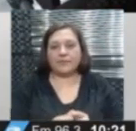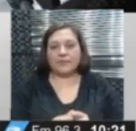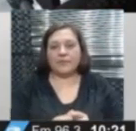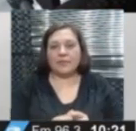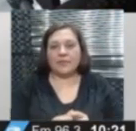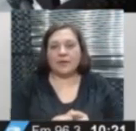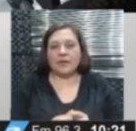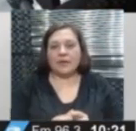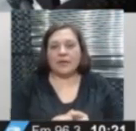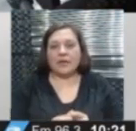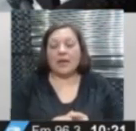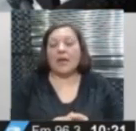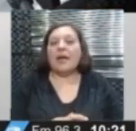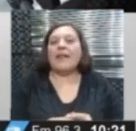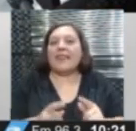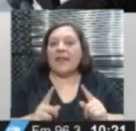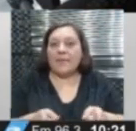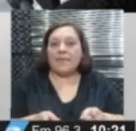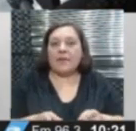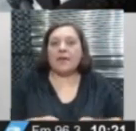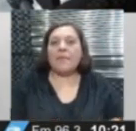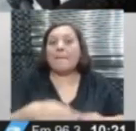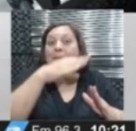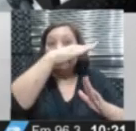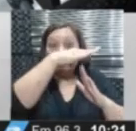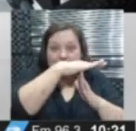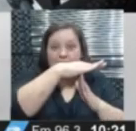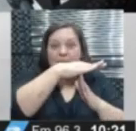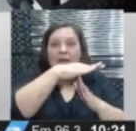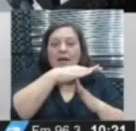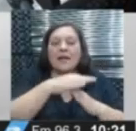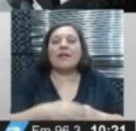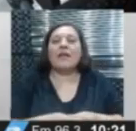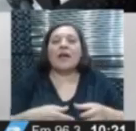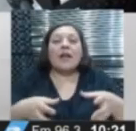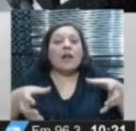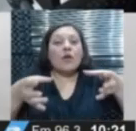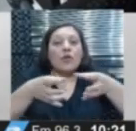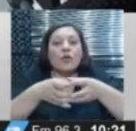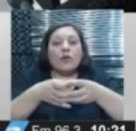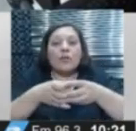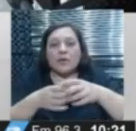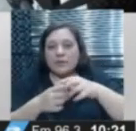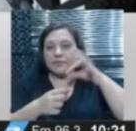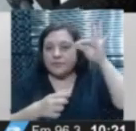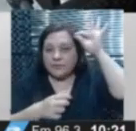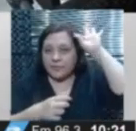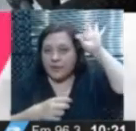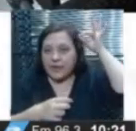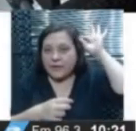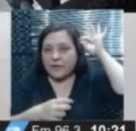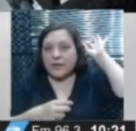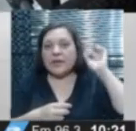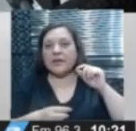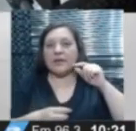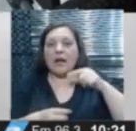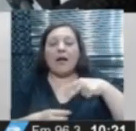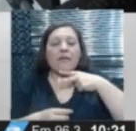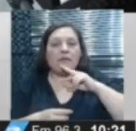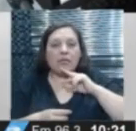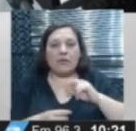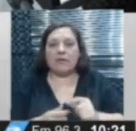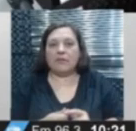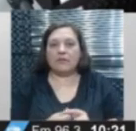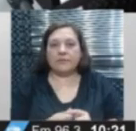movimiento panafricano bien y eso que significa Quiénes lo Quiénes intervienen Quiénes Lo componen